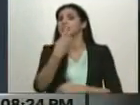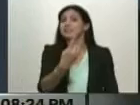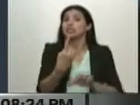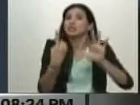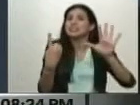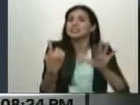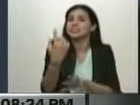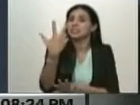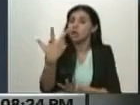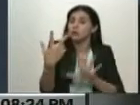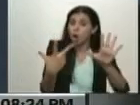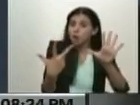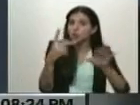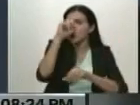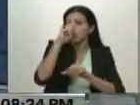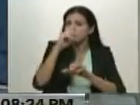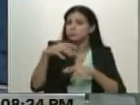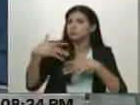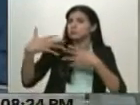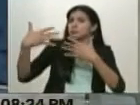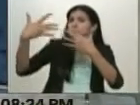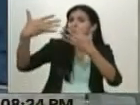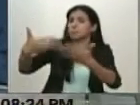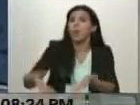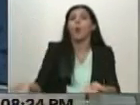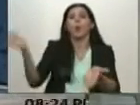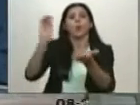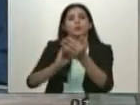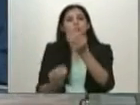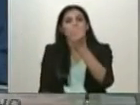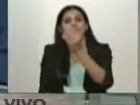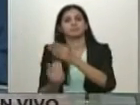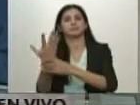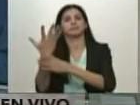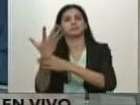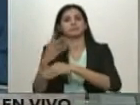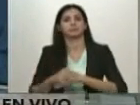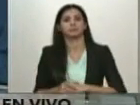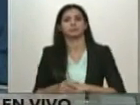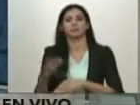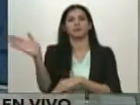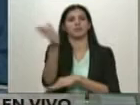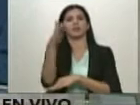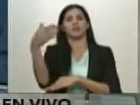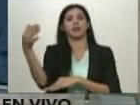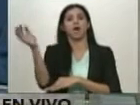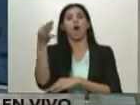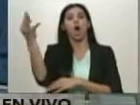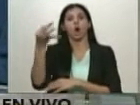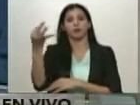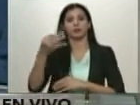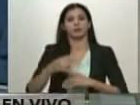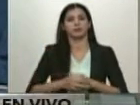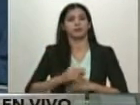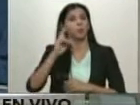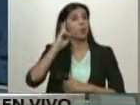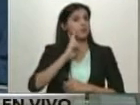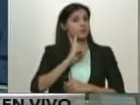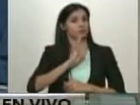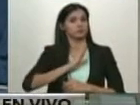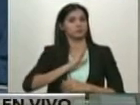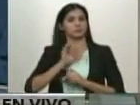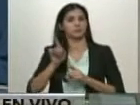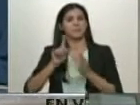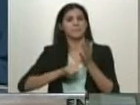168 años para que surgiera otra vez la bandera original de Bolívar,